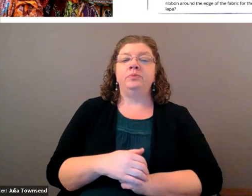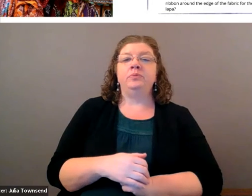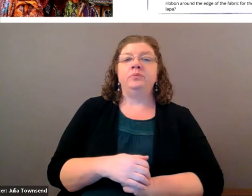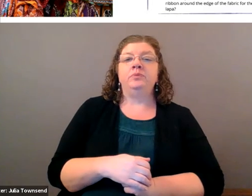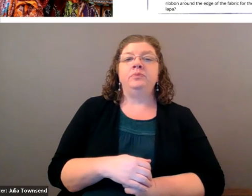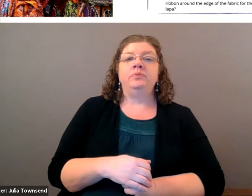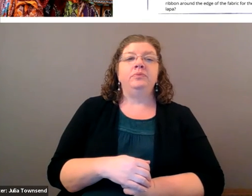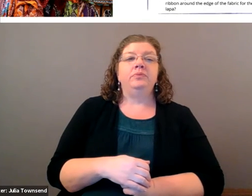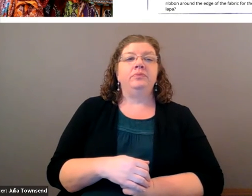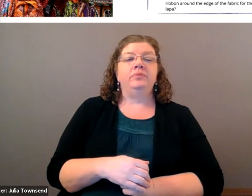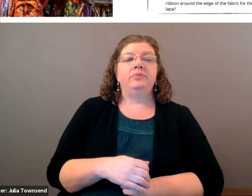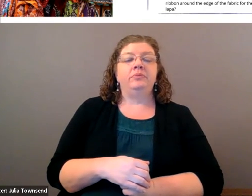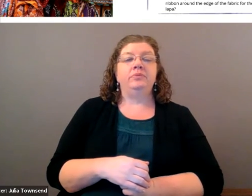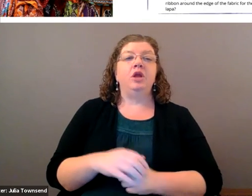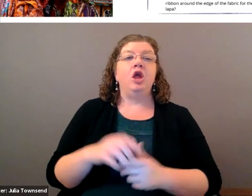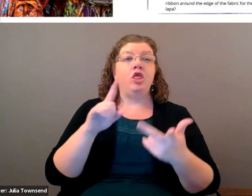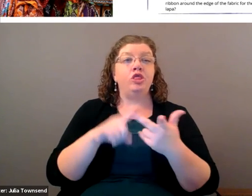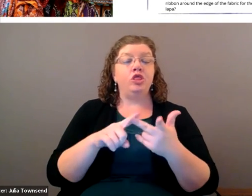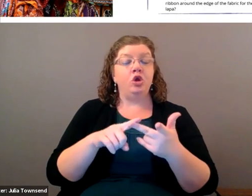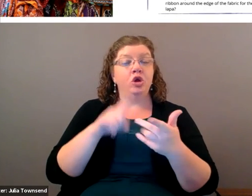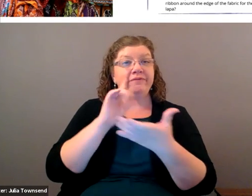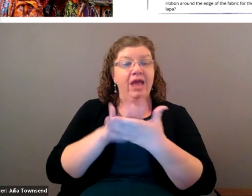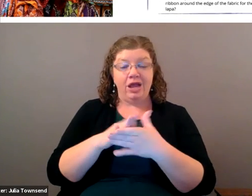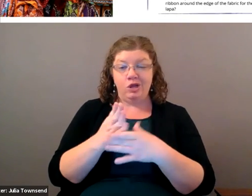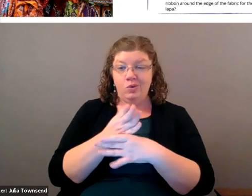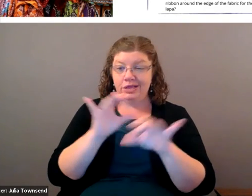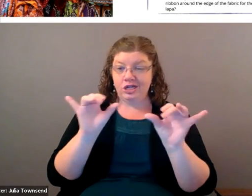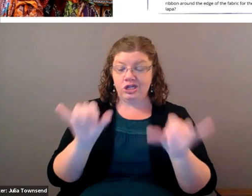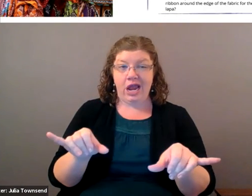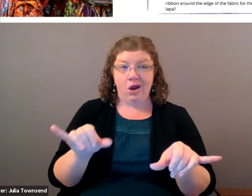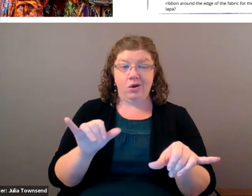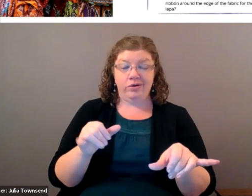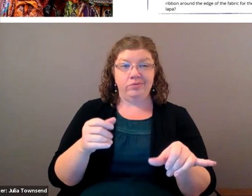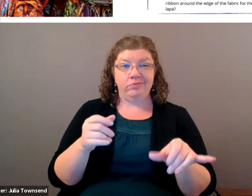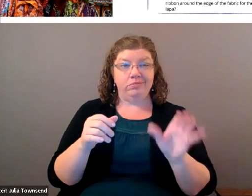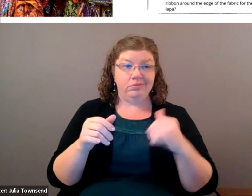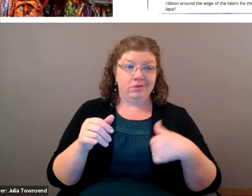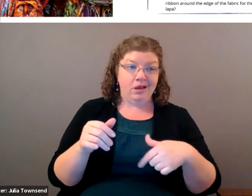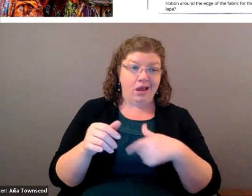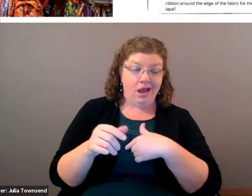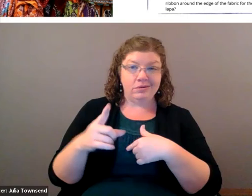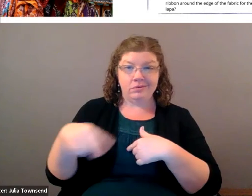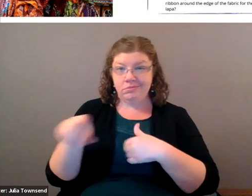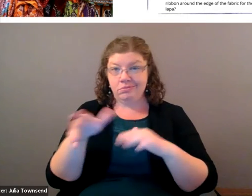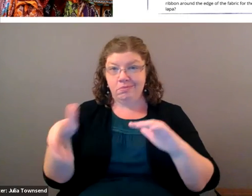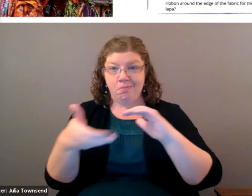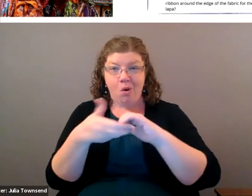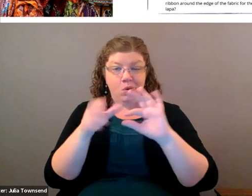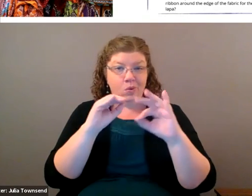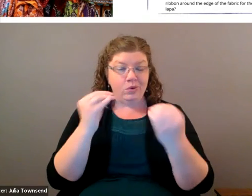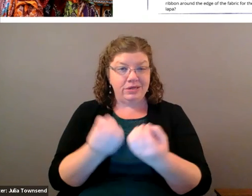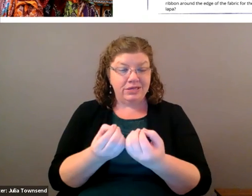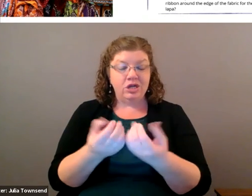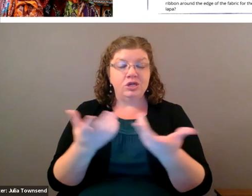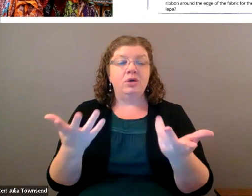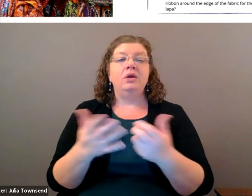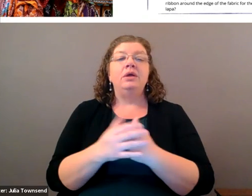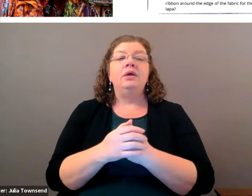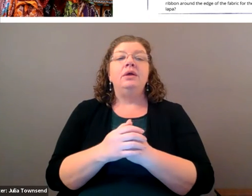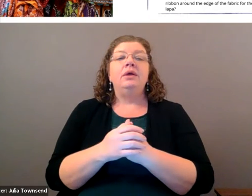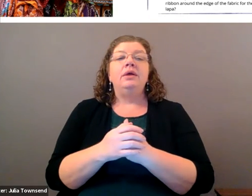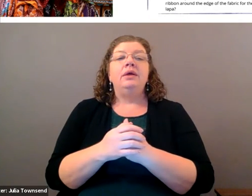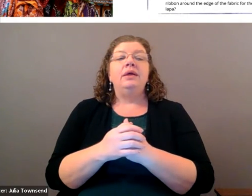Una tercera cosa que compartimos, uno de los valores que compartimos es la